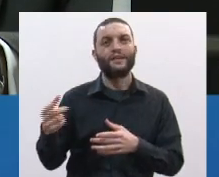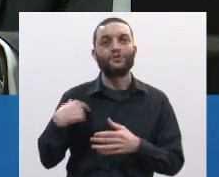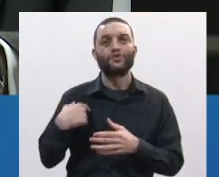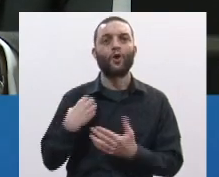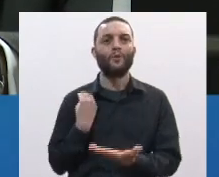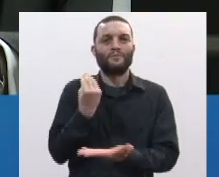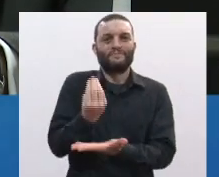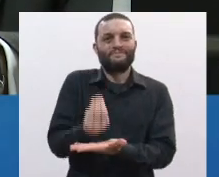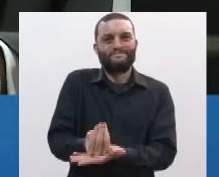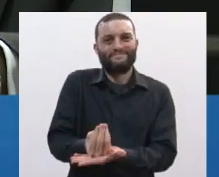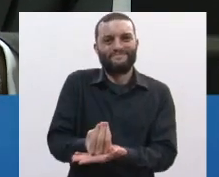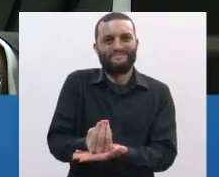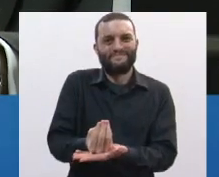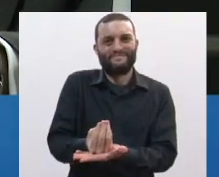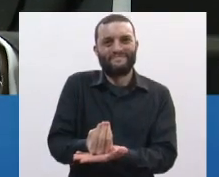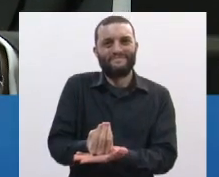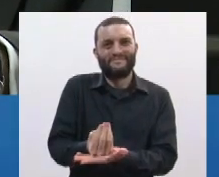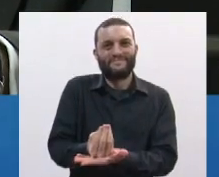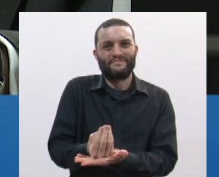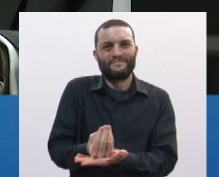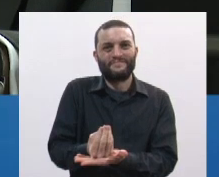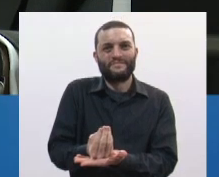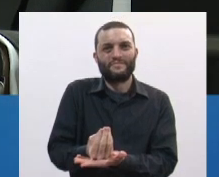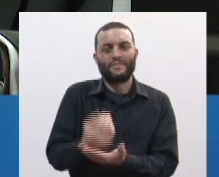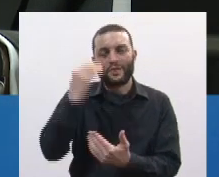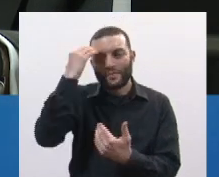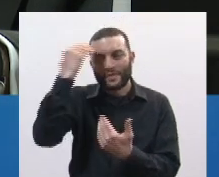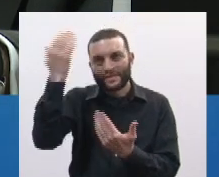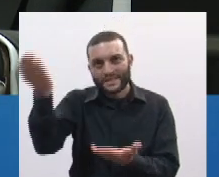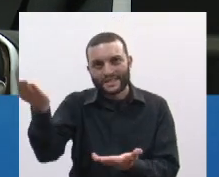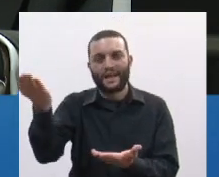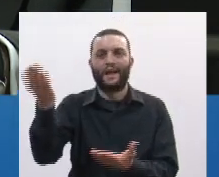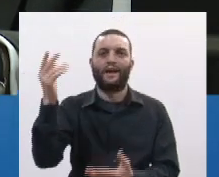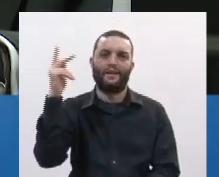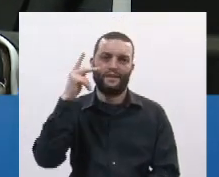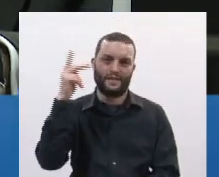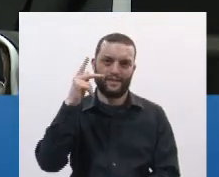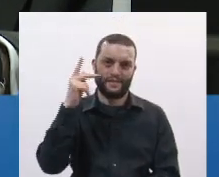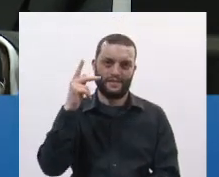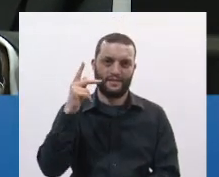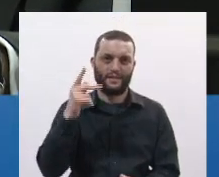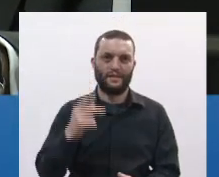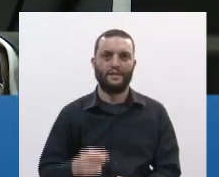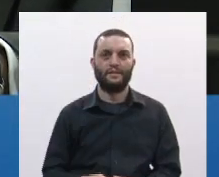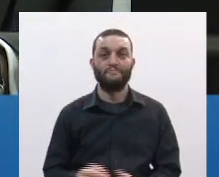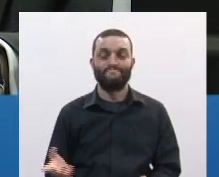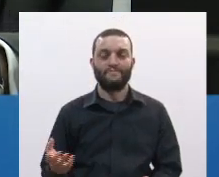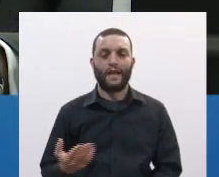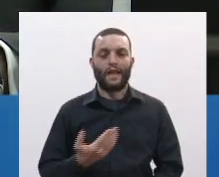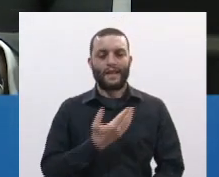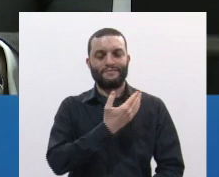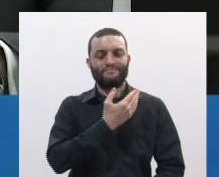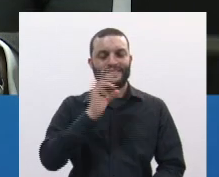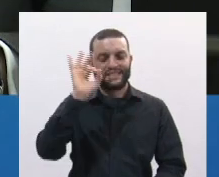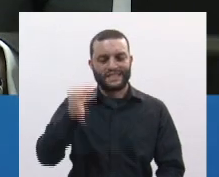nombre de todos los integrantes de nuestro bloque, rendir homenaje a este militante, a este hombre, a este